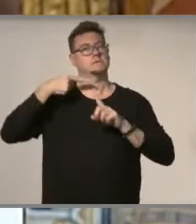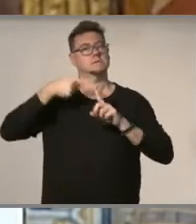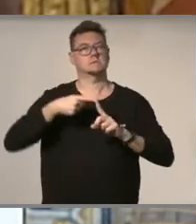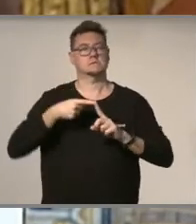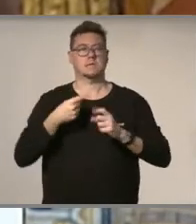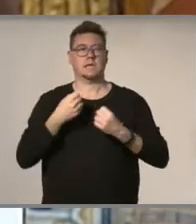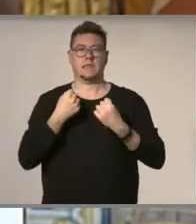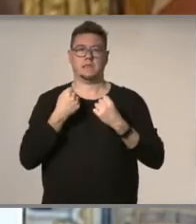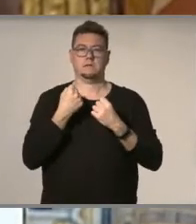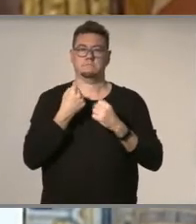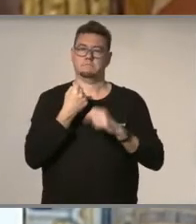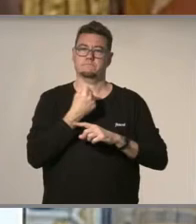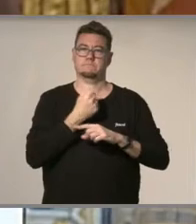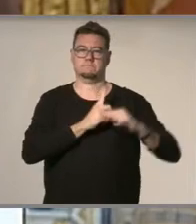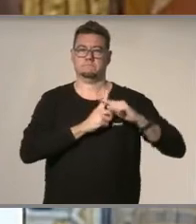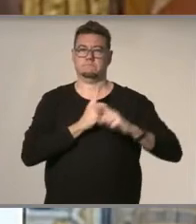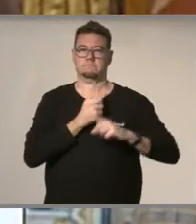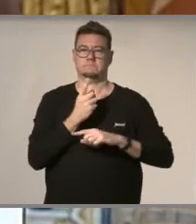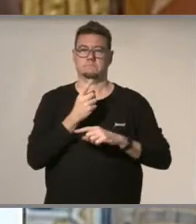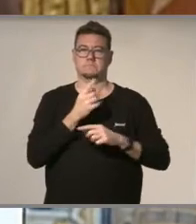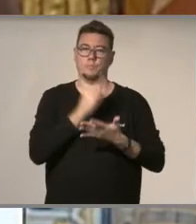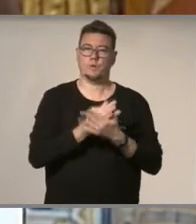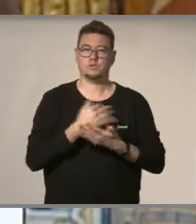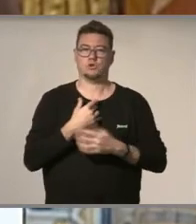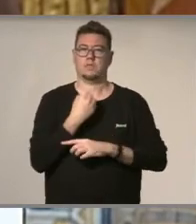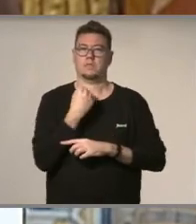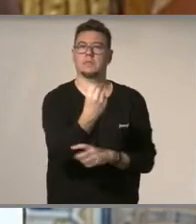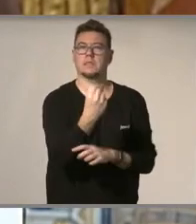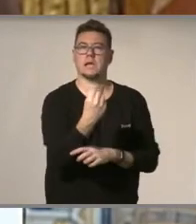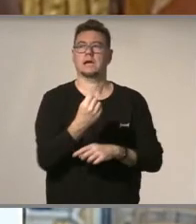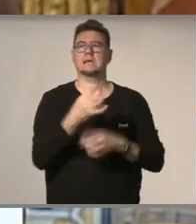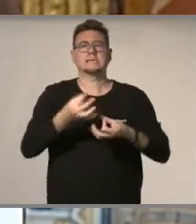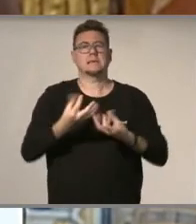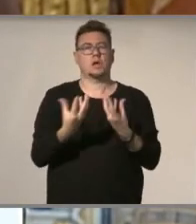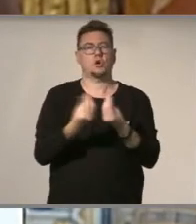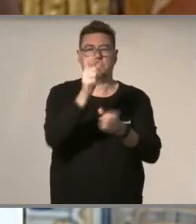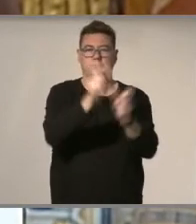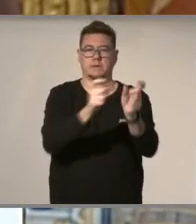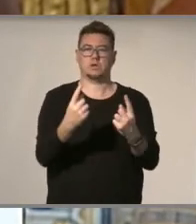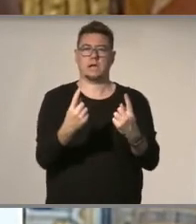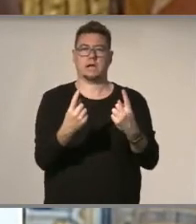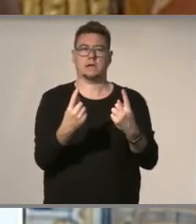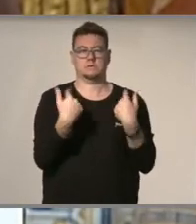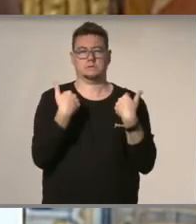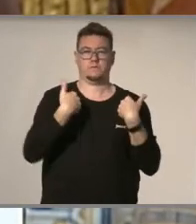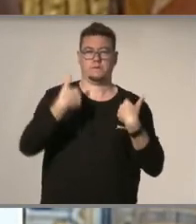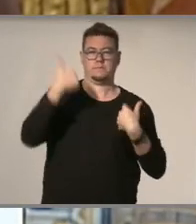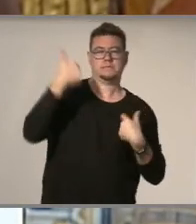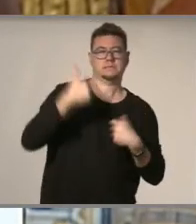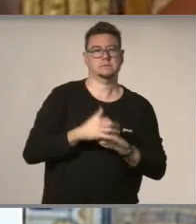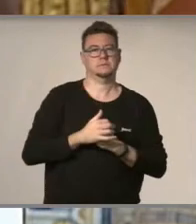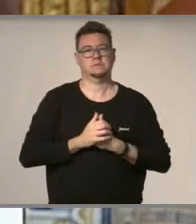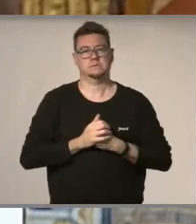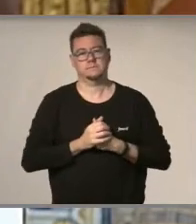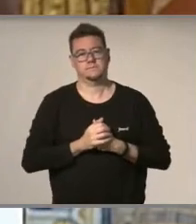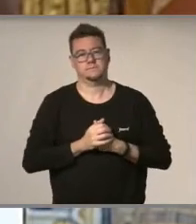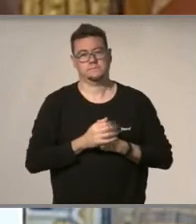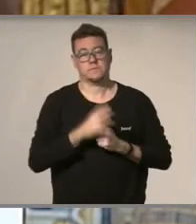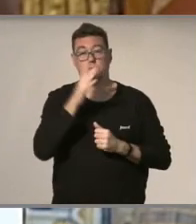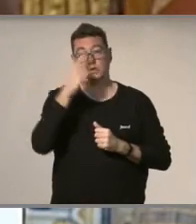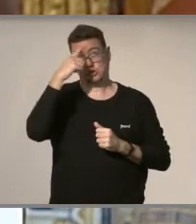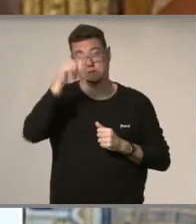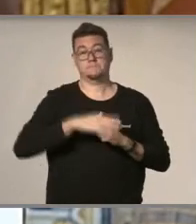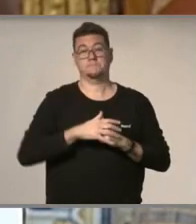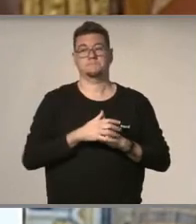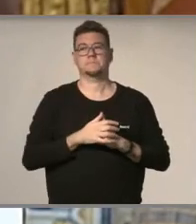entrega, de compromiso y de estar siempre próximo a aquel que lo pasa peor. Por eso yo sé